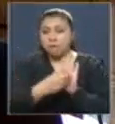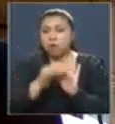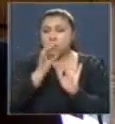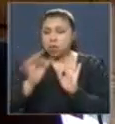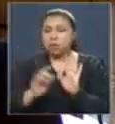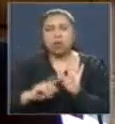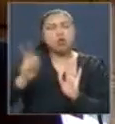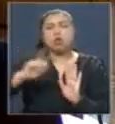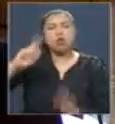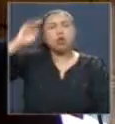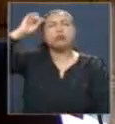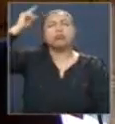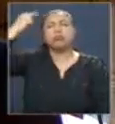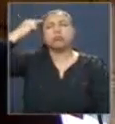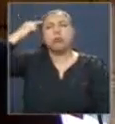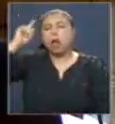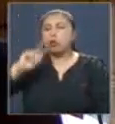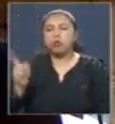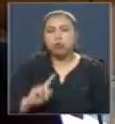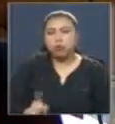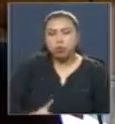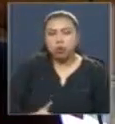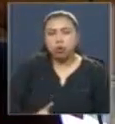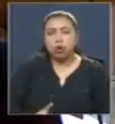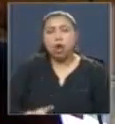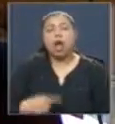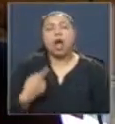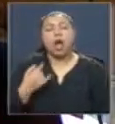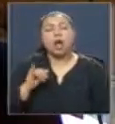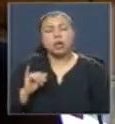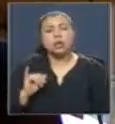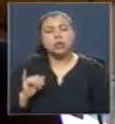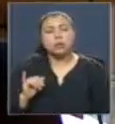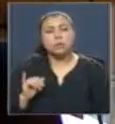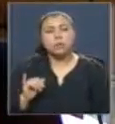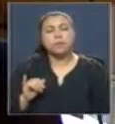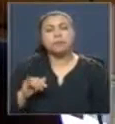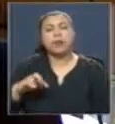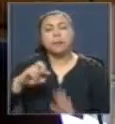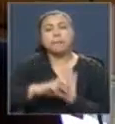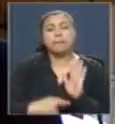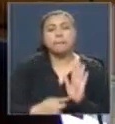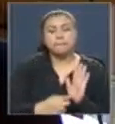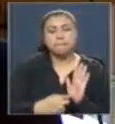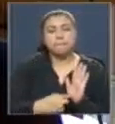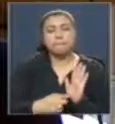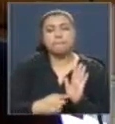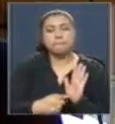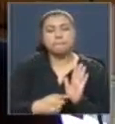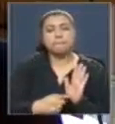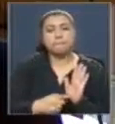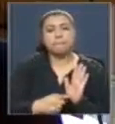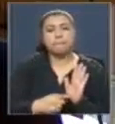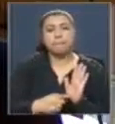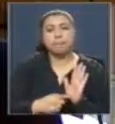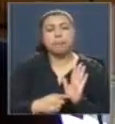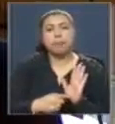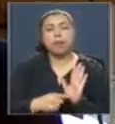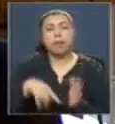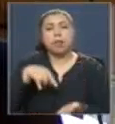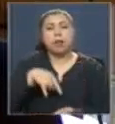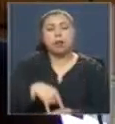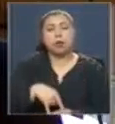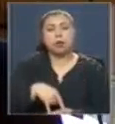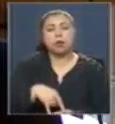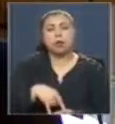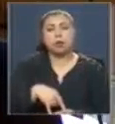invención de un ente ajeno a quienes han traído este proyecto a consideración del Congreso.